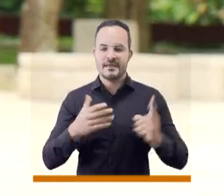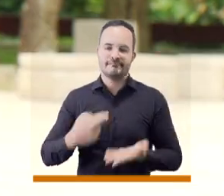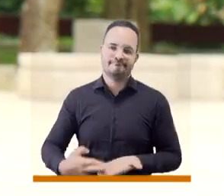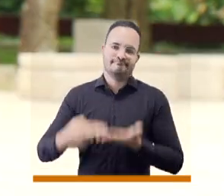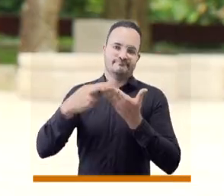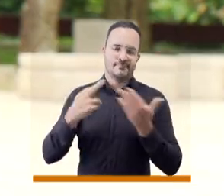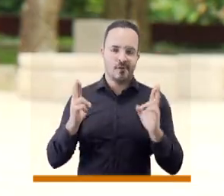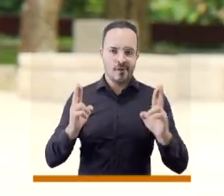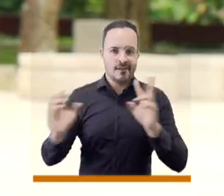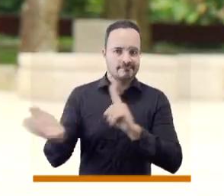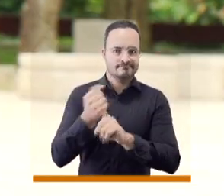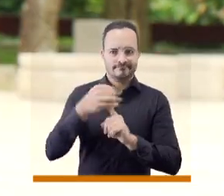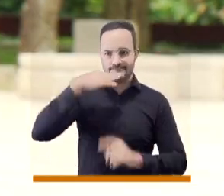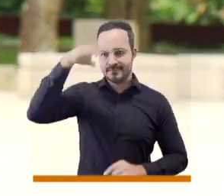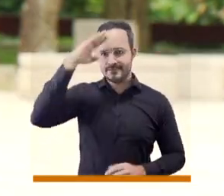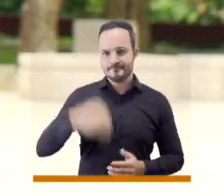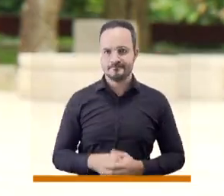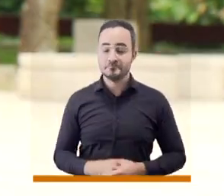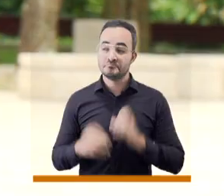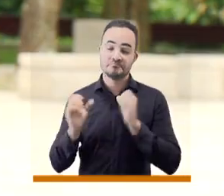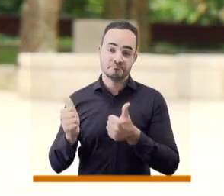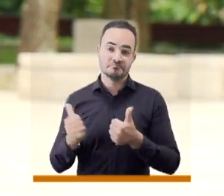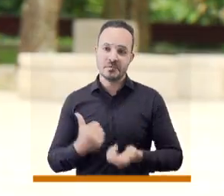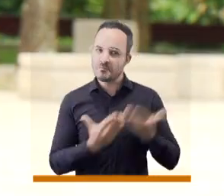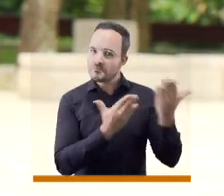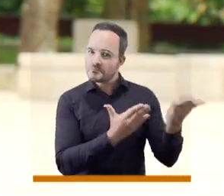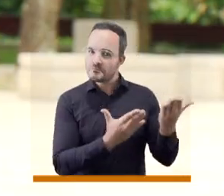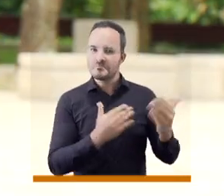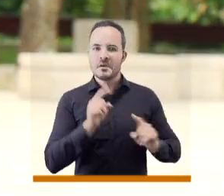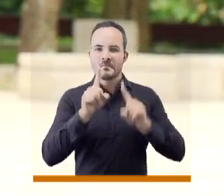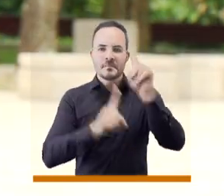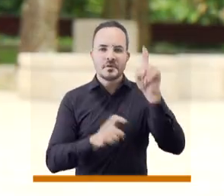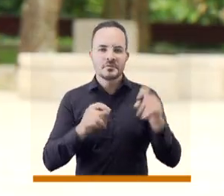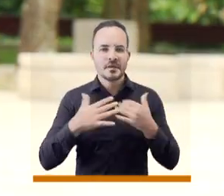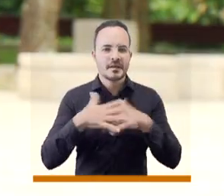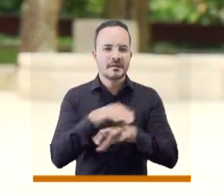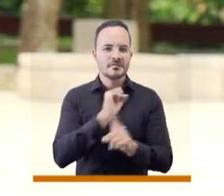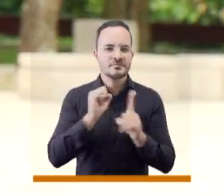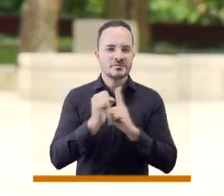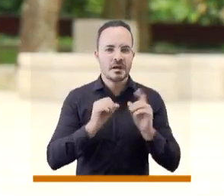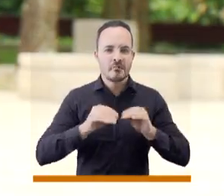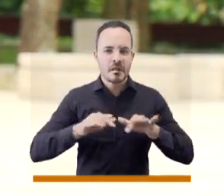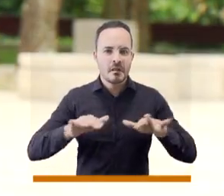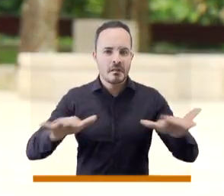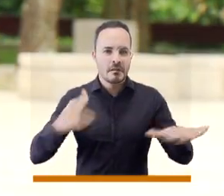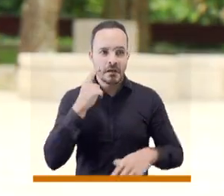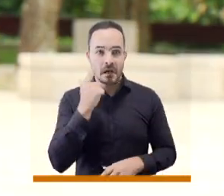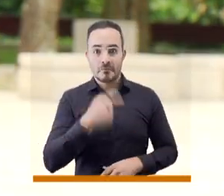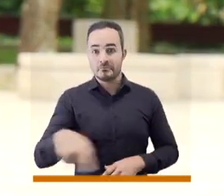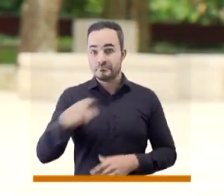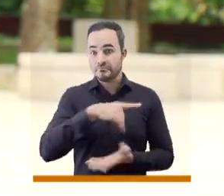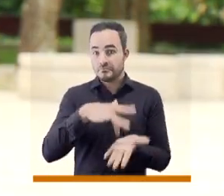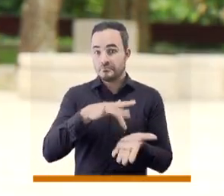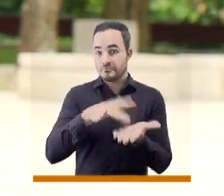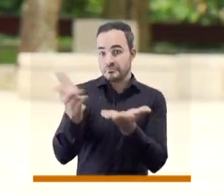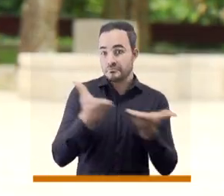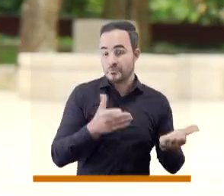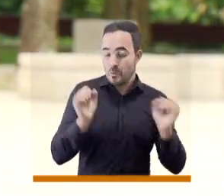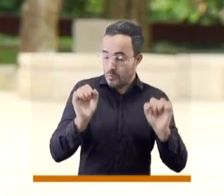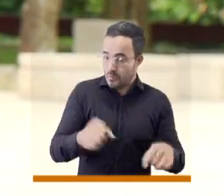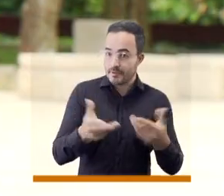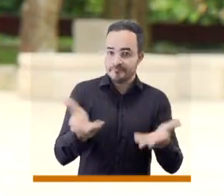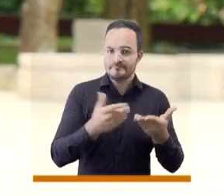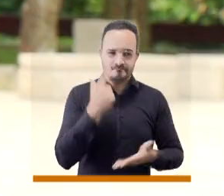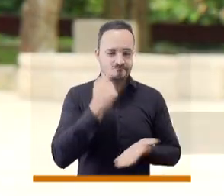tanto, invitamos a nuestros televidentes a ver cuál es la pregunta que está planteada en nuestras redes sociales y cómo ustedes pueden participar de